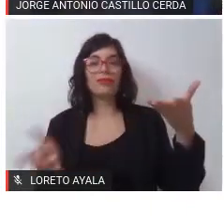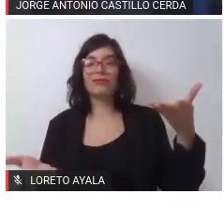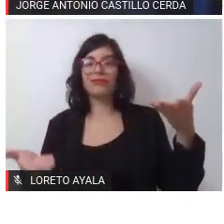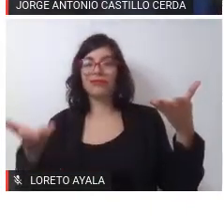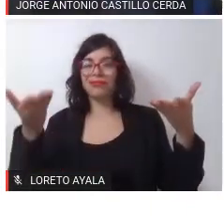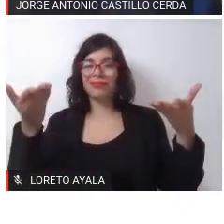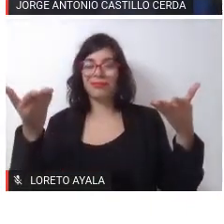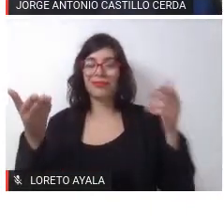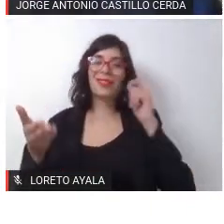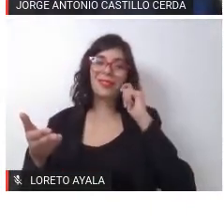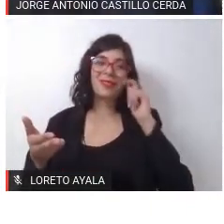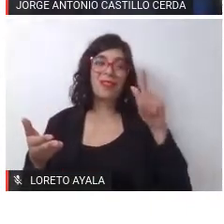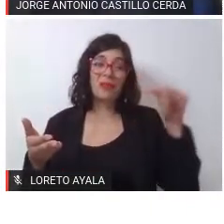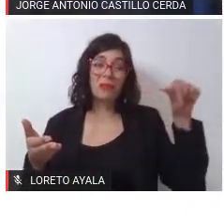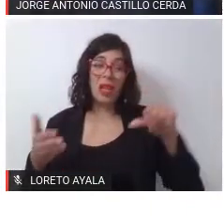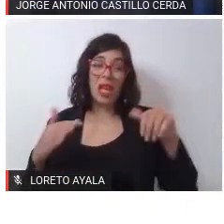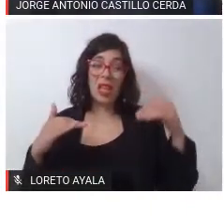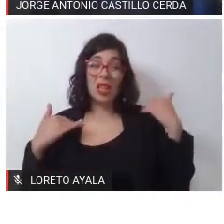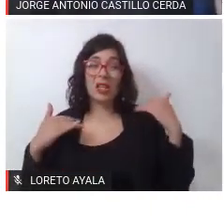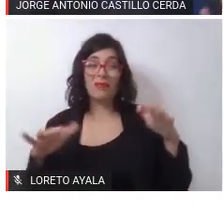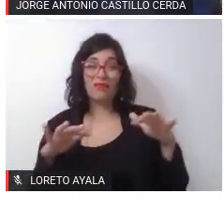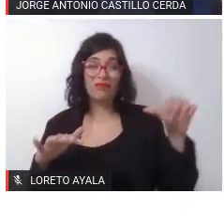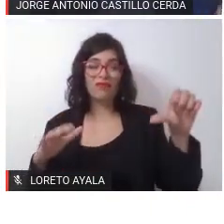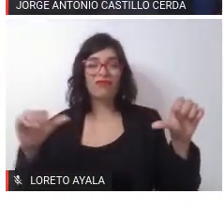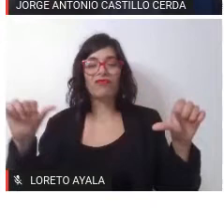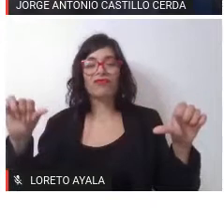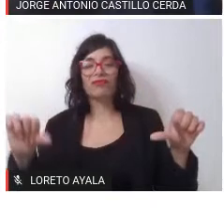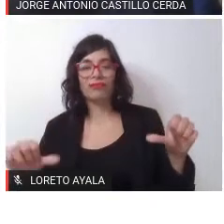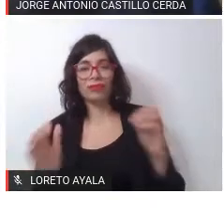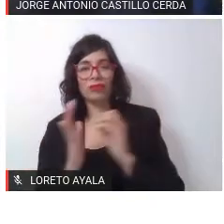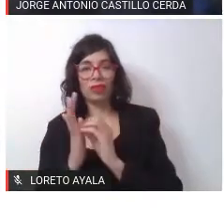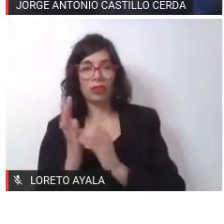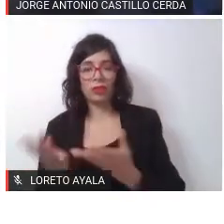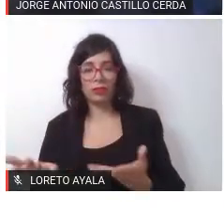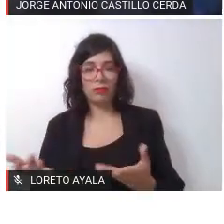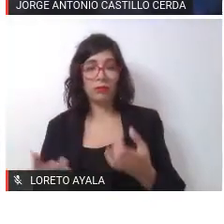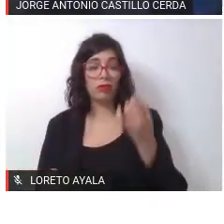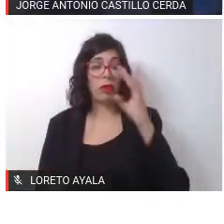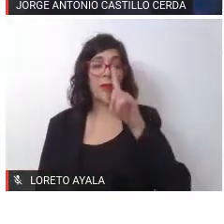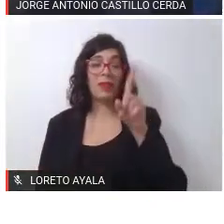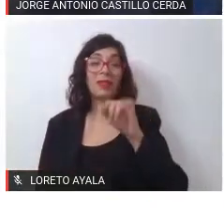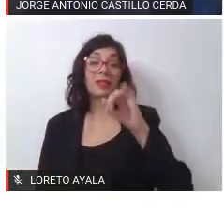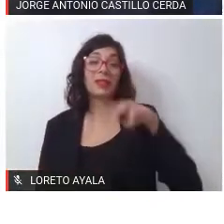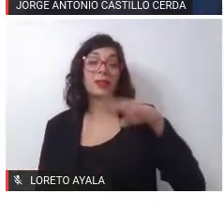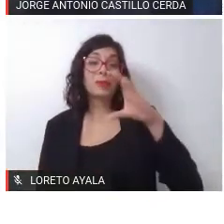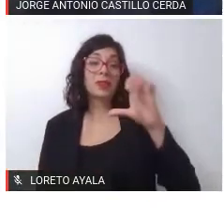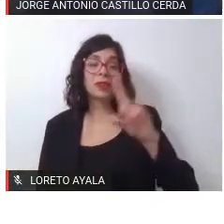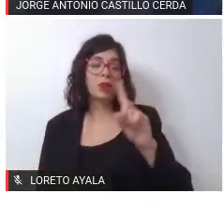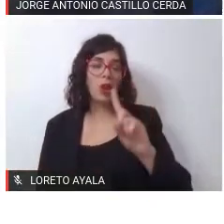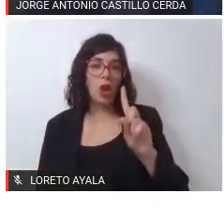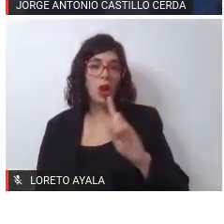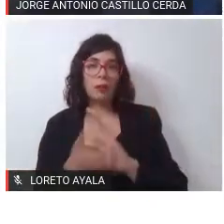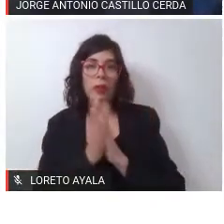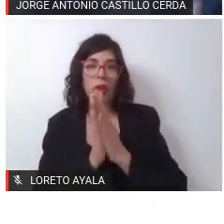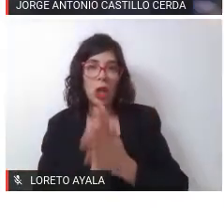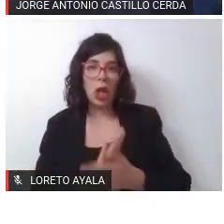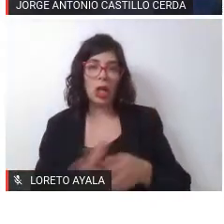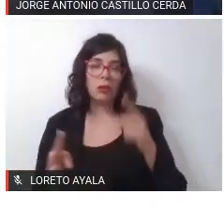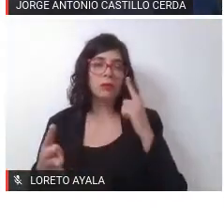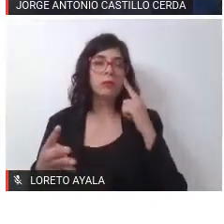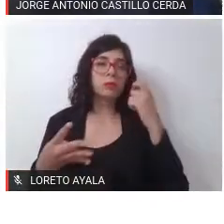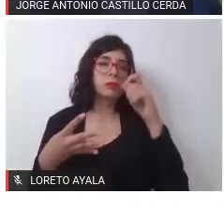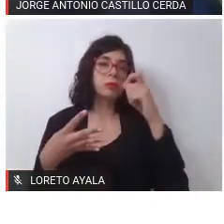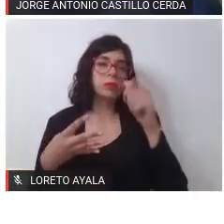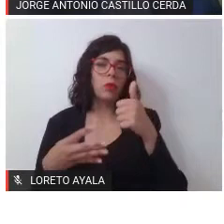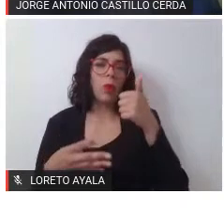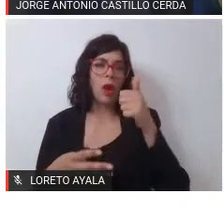aquellos que tienen que ver con el CIMSE, sino que ellos nos demostraron que en todos los contextos de buenos resultados académicos